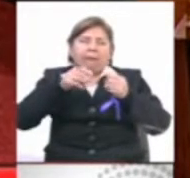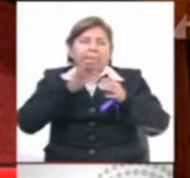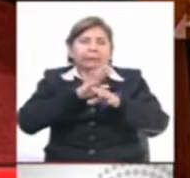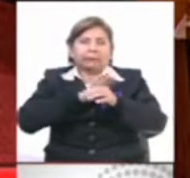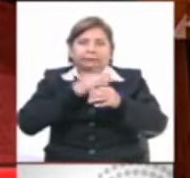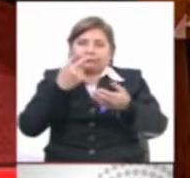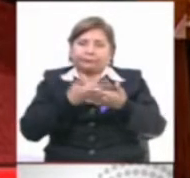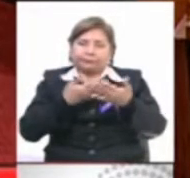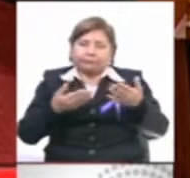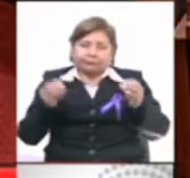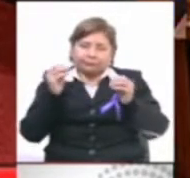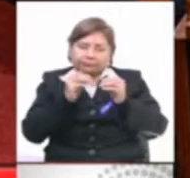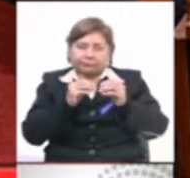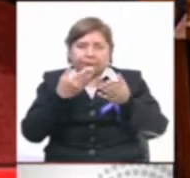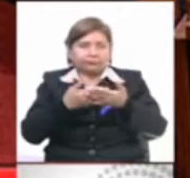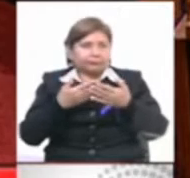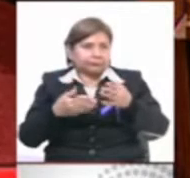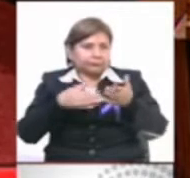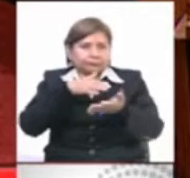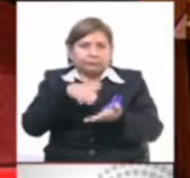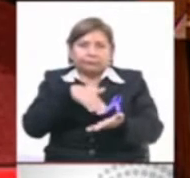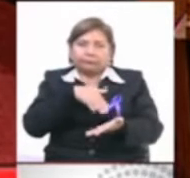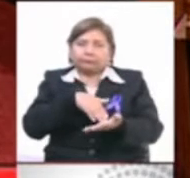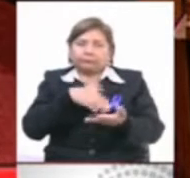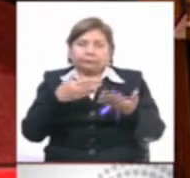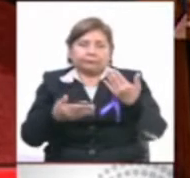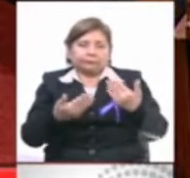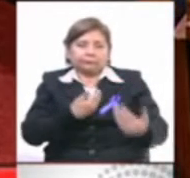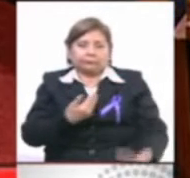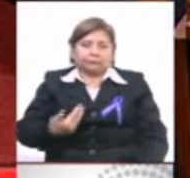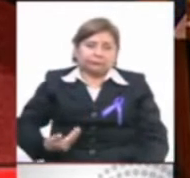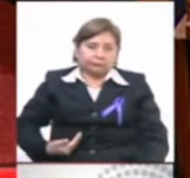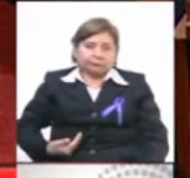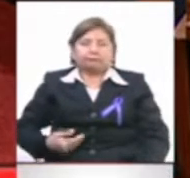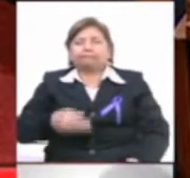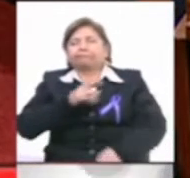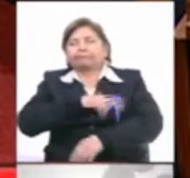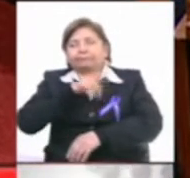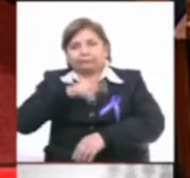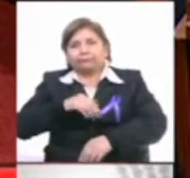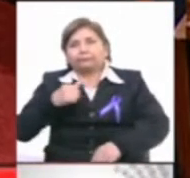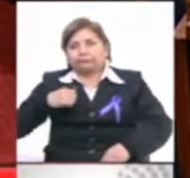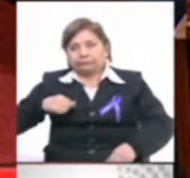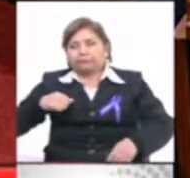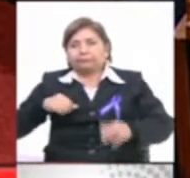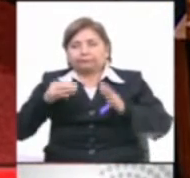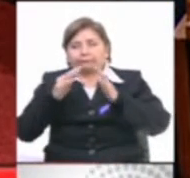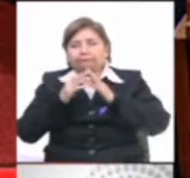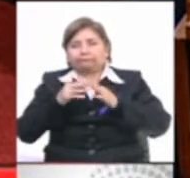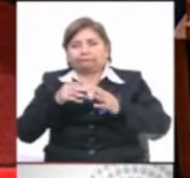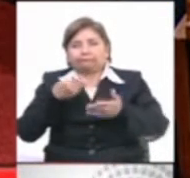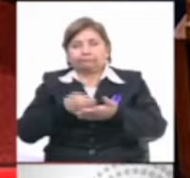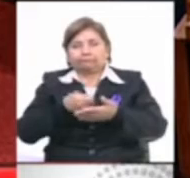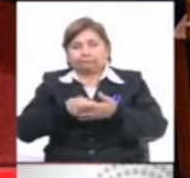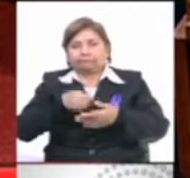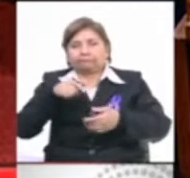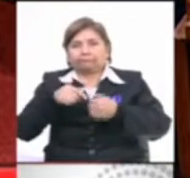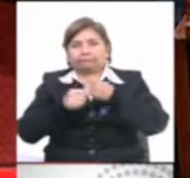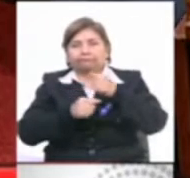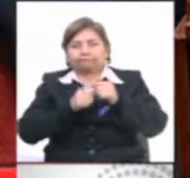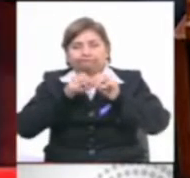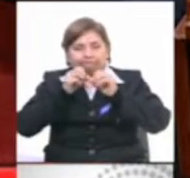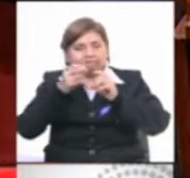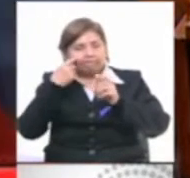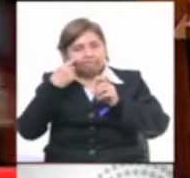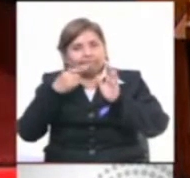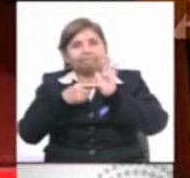los recursos para la inversión descentralizada a cargo de los gobiernos regionales y los municipios. El presupuesto de este año